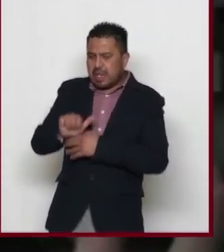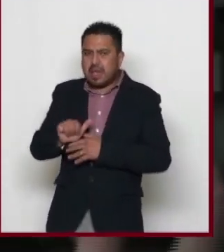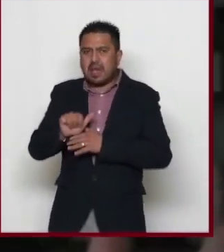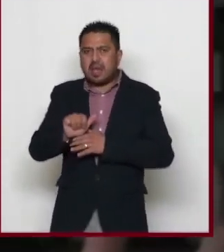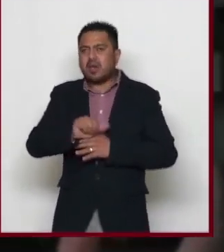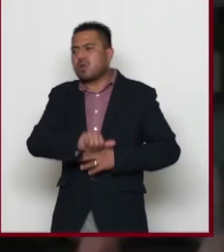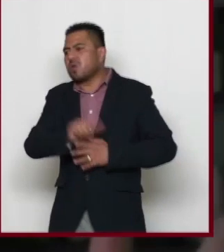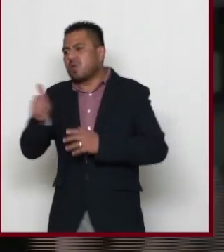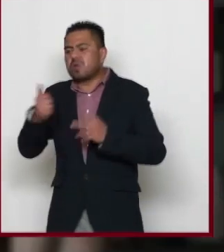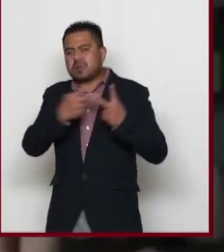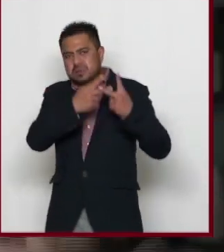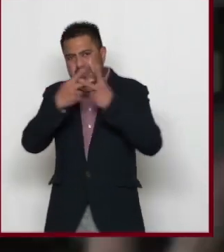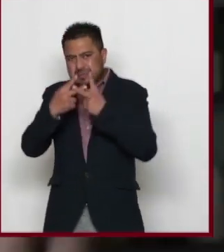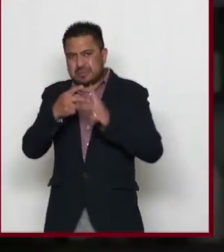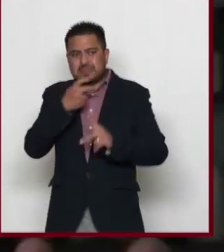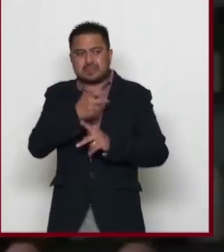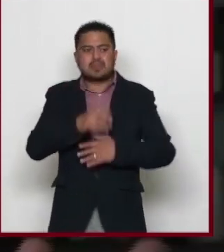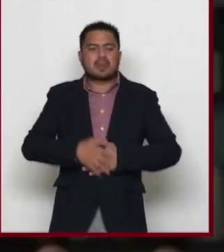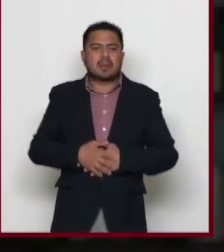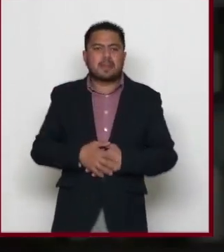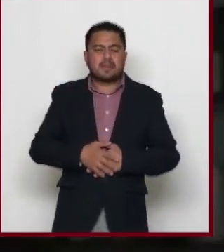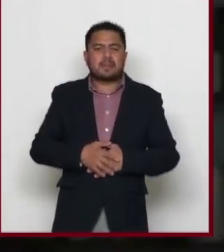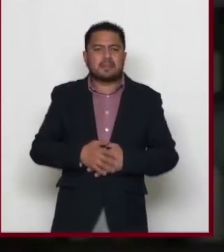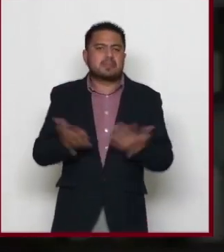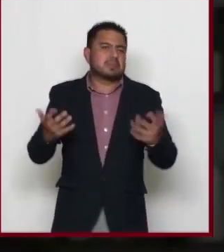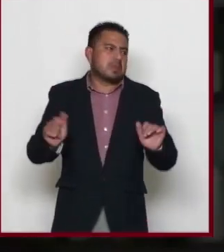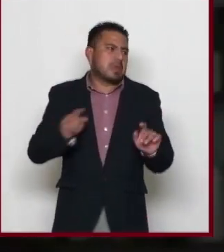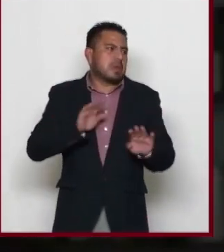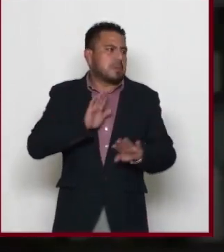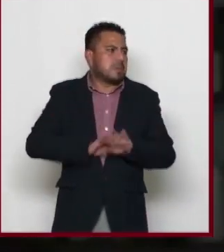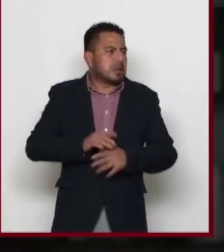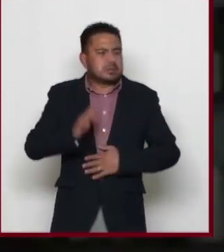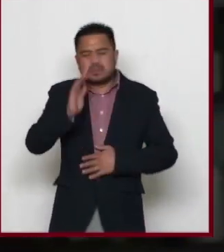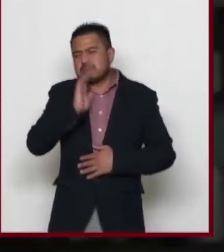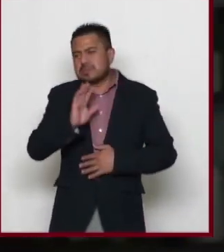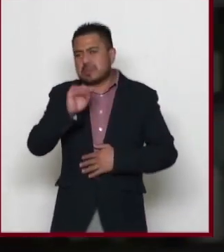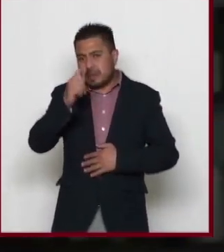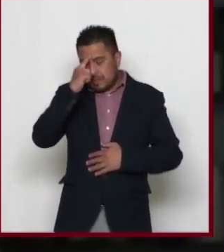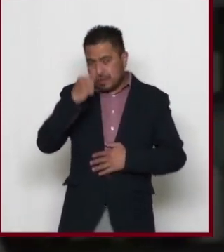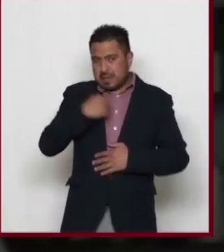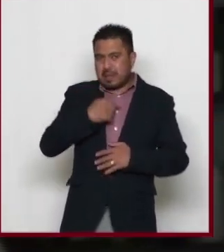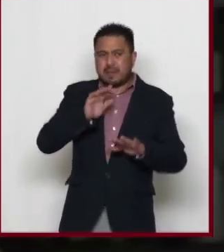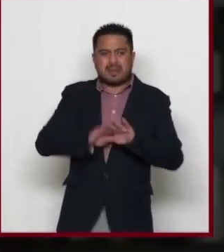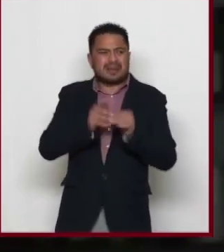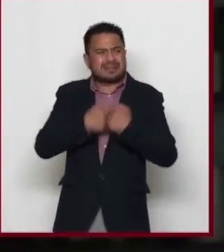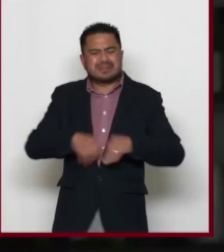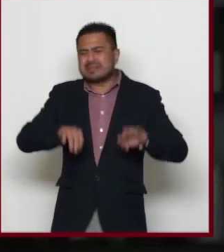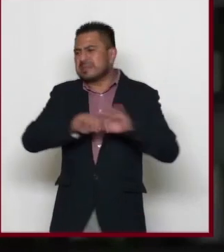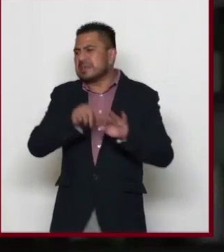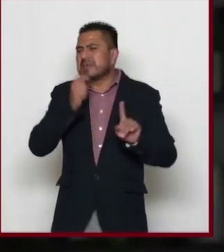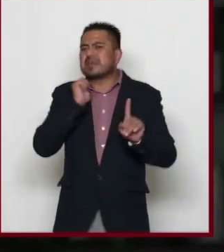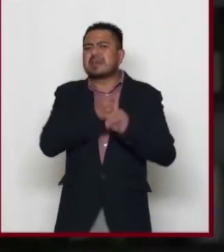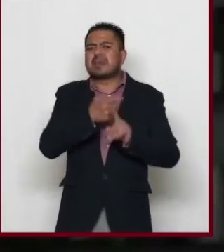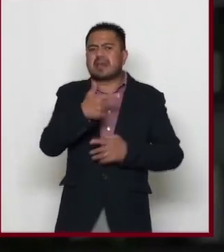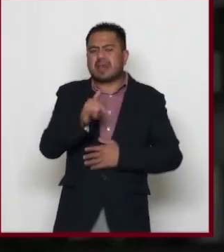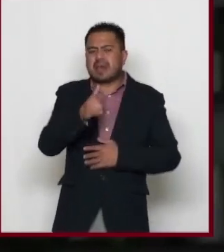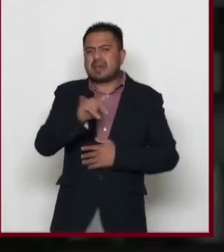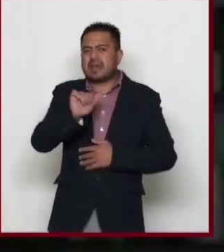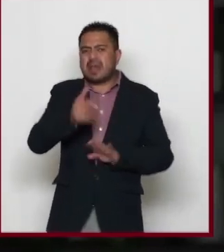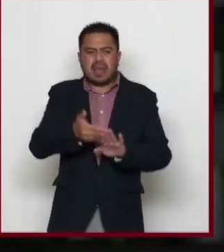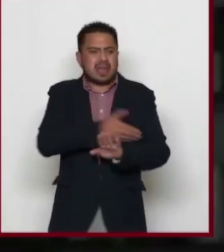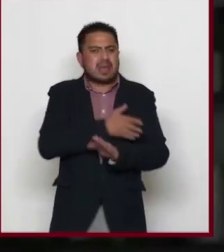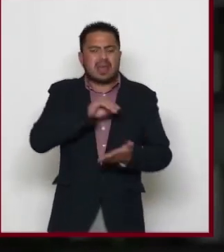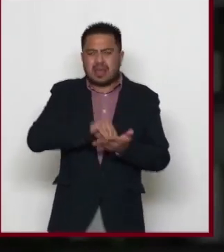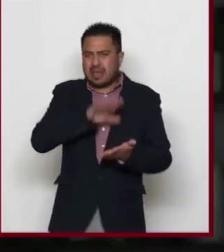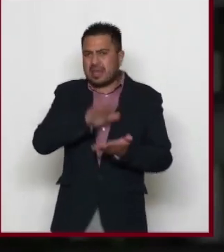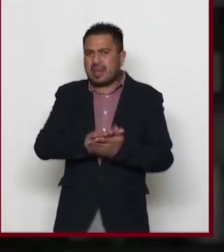la física del movimiento de los cuerpos y por otro lado, la astronomía. Y ya, eso es como lo más sencillo. Pero para mí